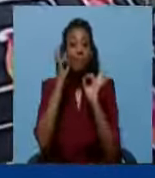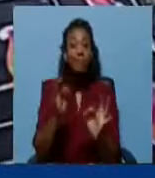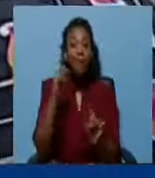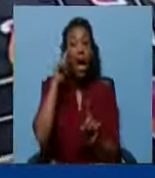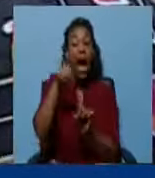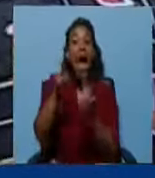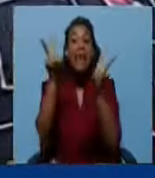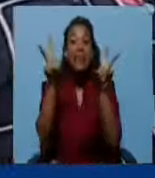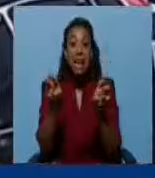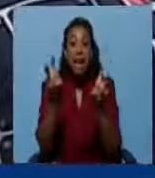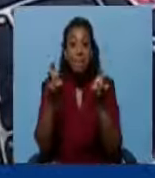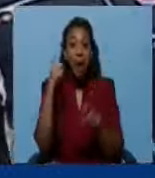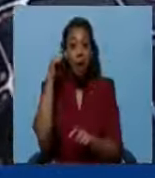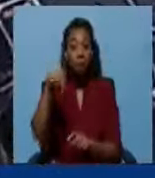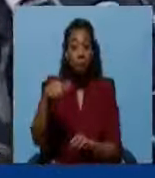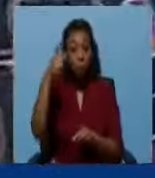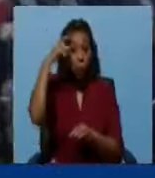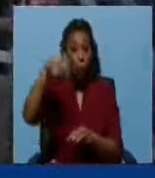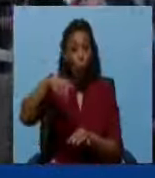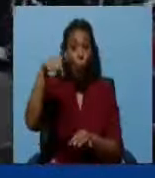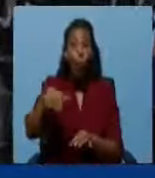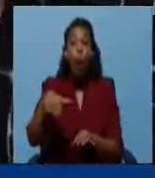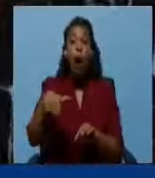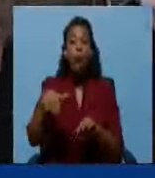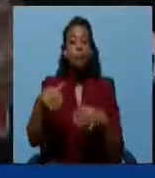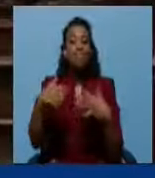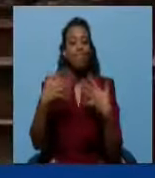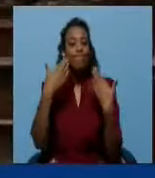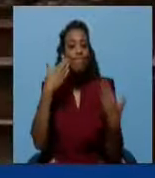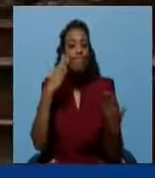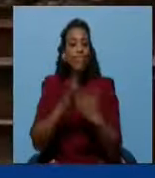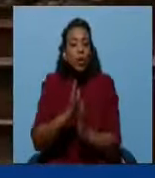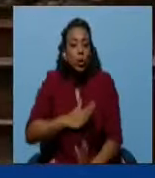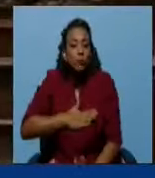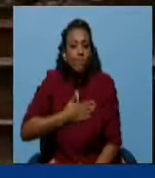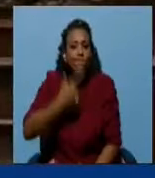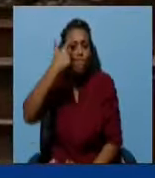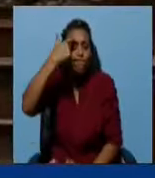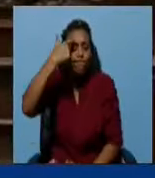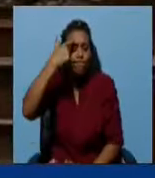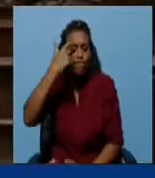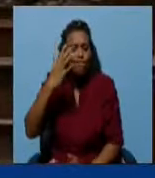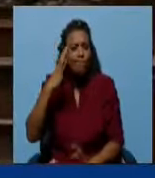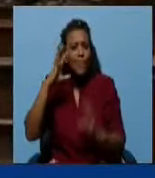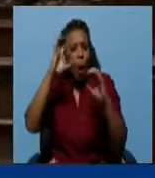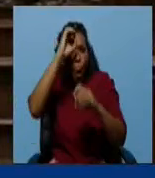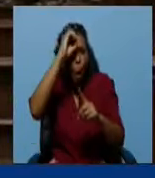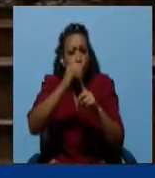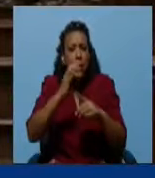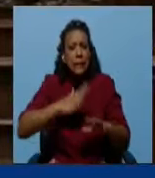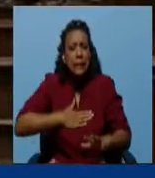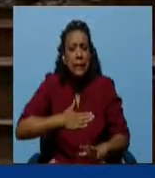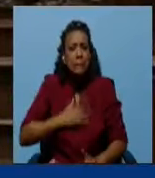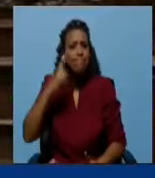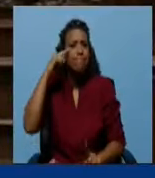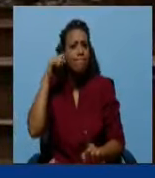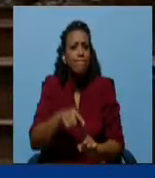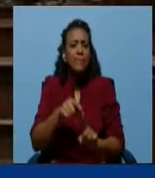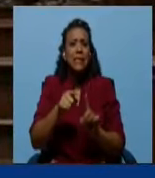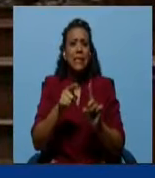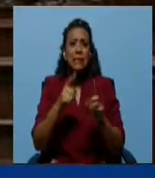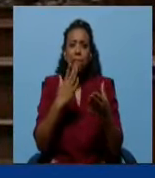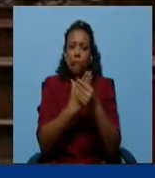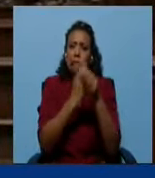Precisamente. Y es cuando entonces yo quiero que aterricemos